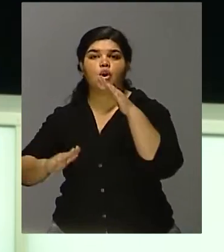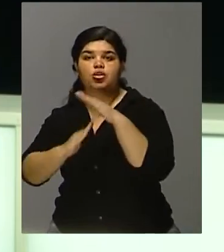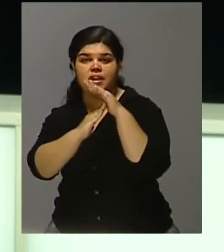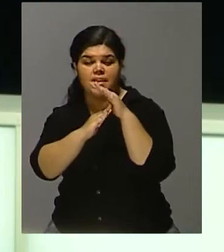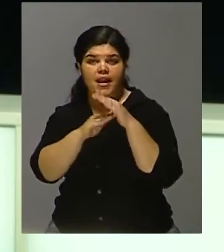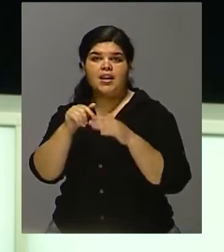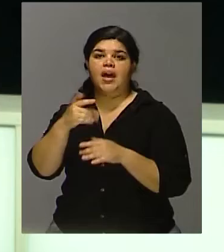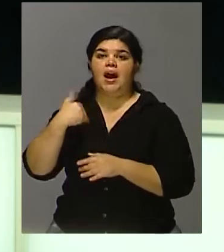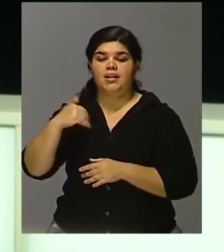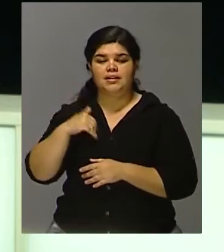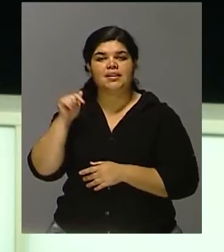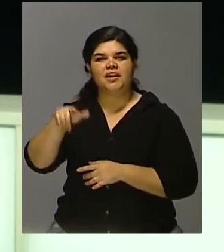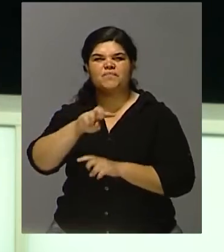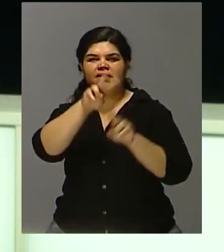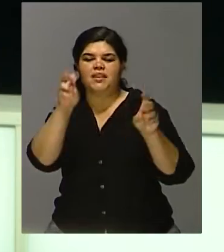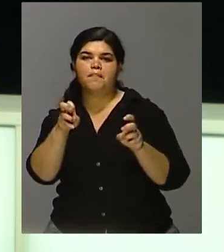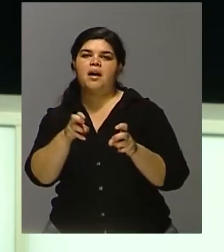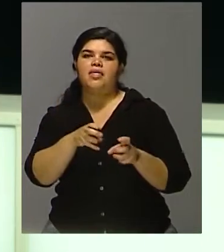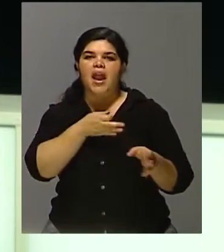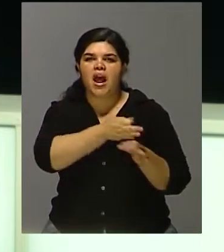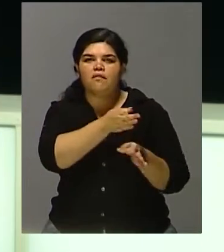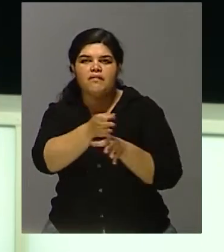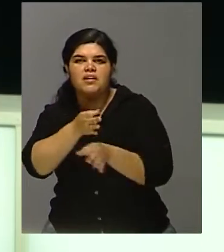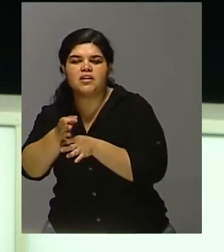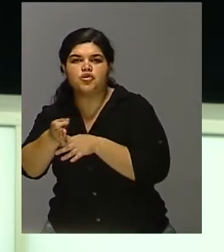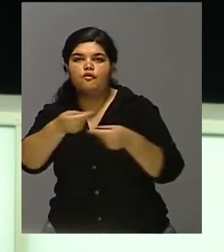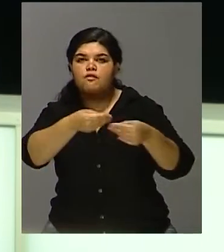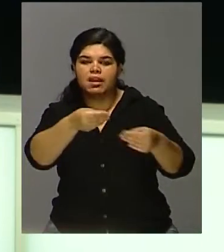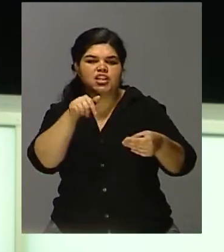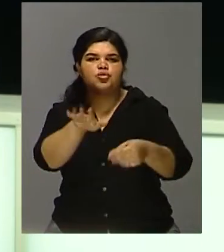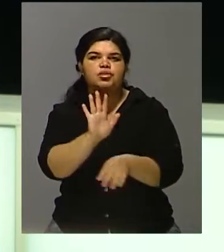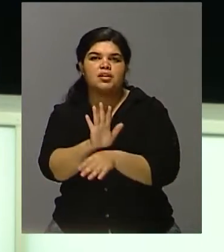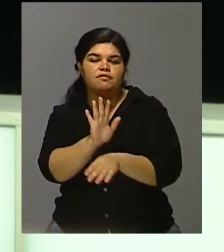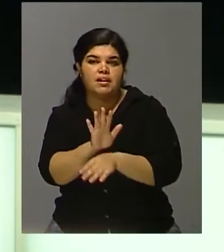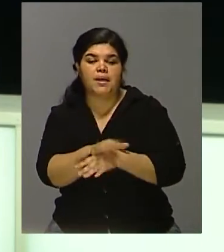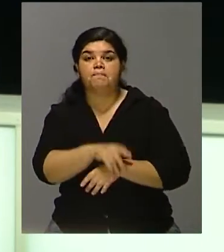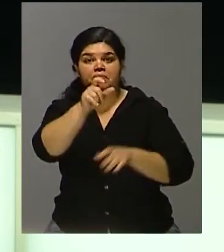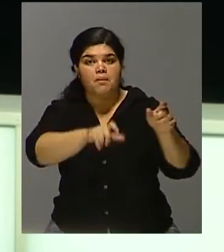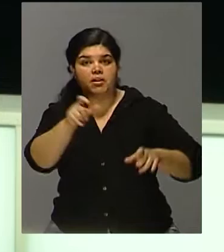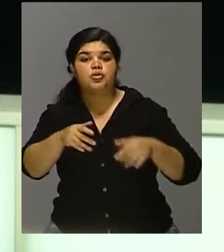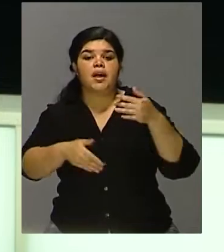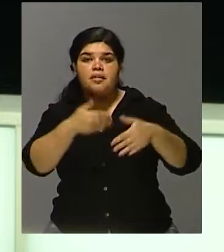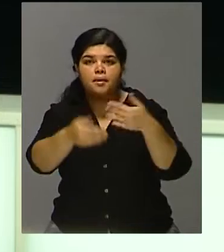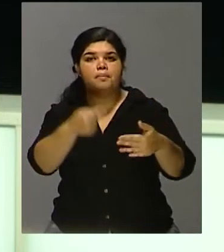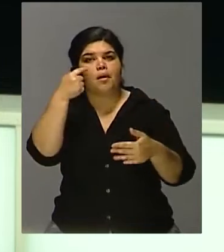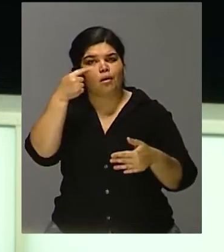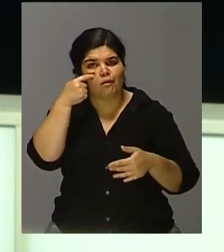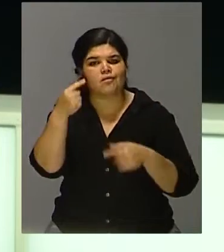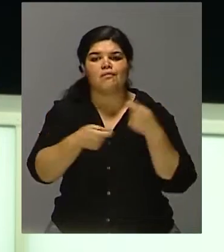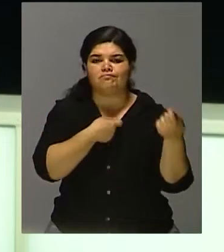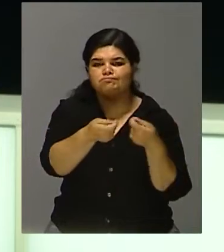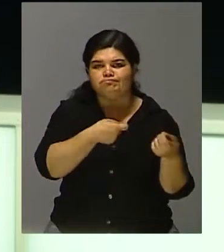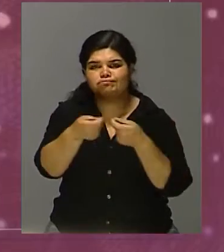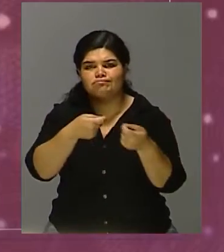la alfabetización financiera como el proceso por el cual las personas empiezan a mejorar el conocimiento en relación a